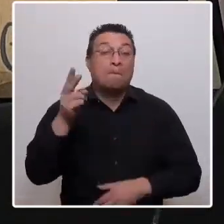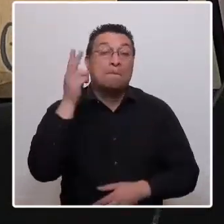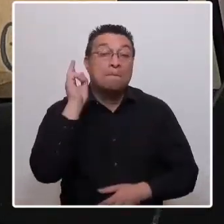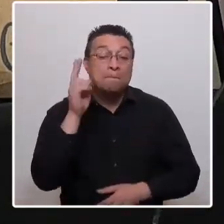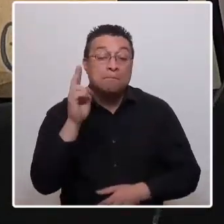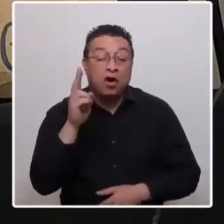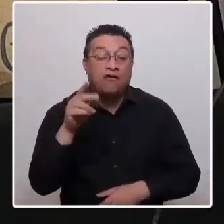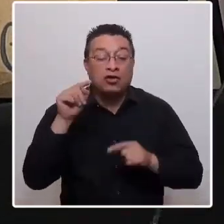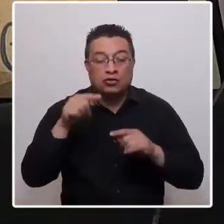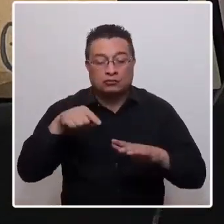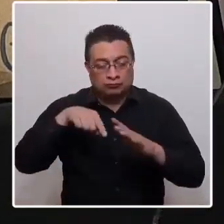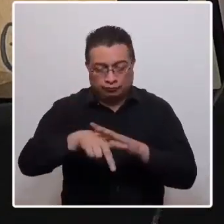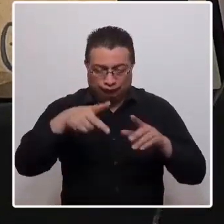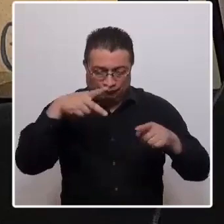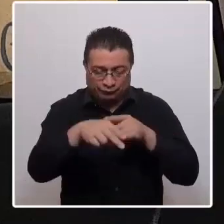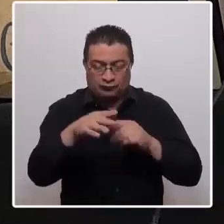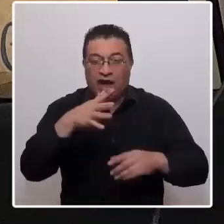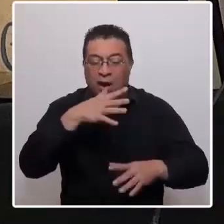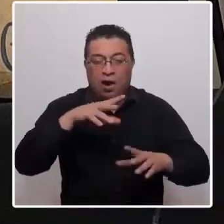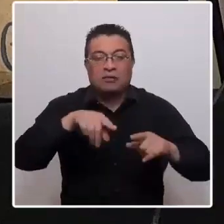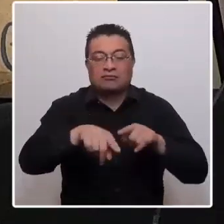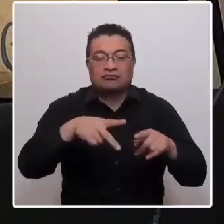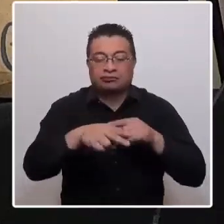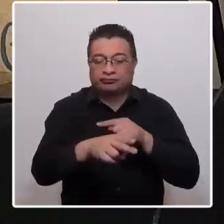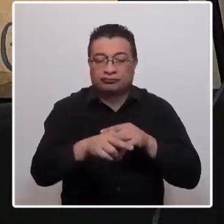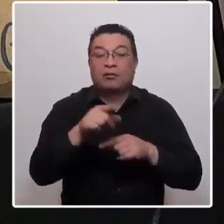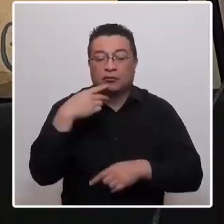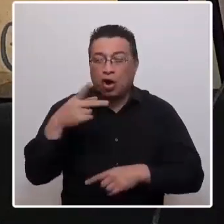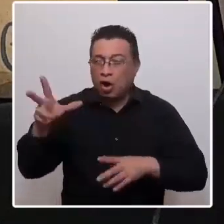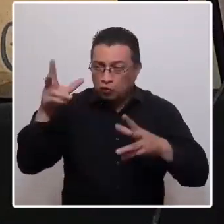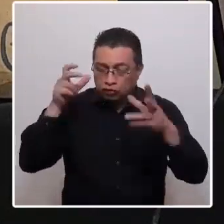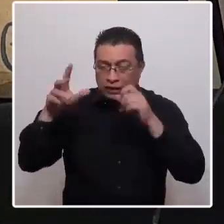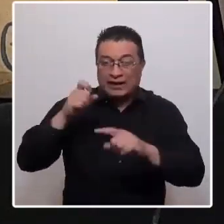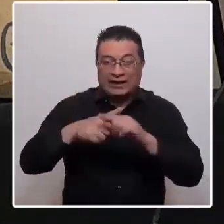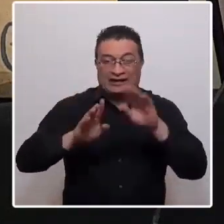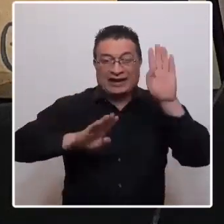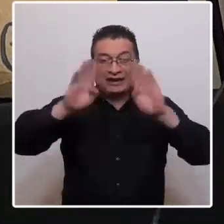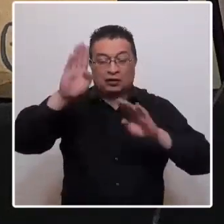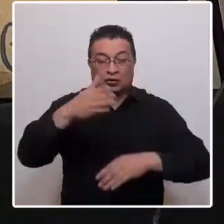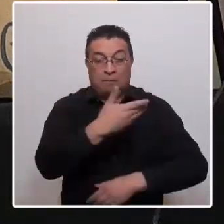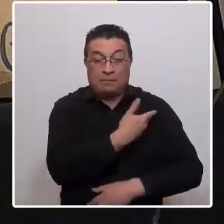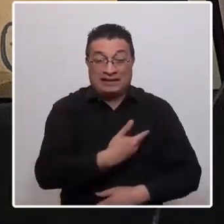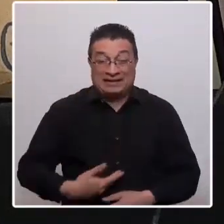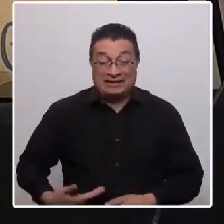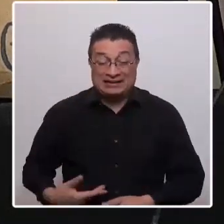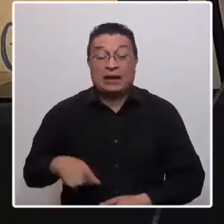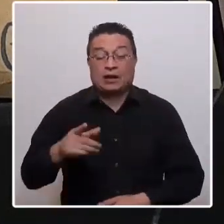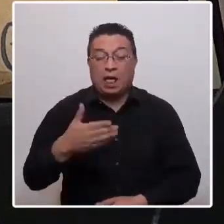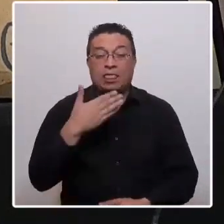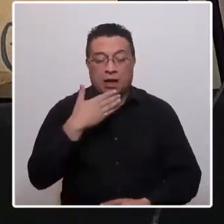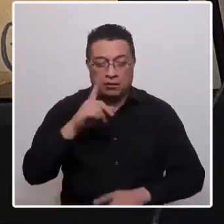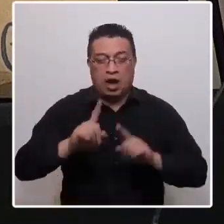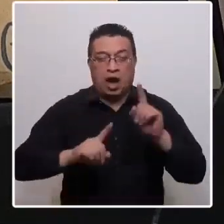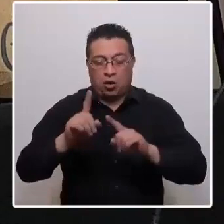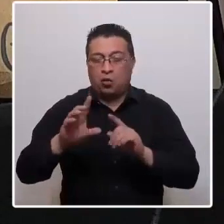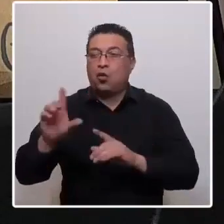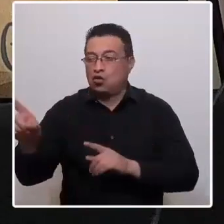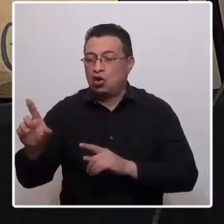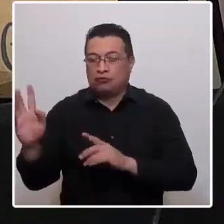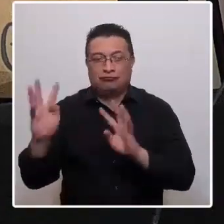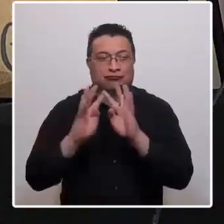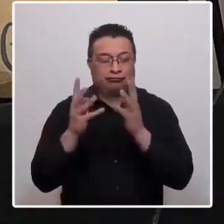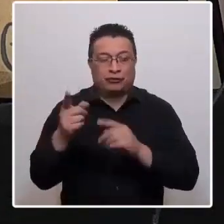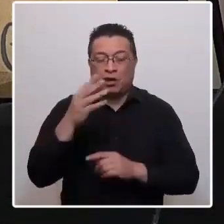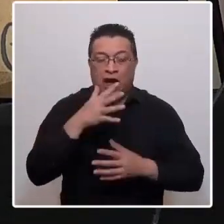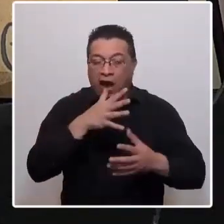alterar el ciclo del agua. He escuchado de un ex candidato presidencial, incluso de convencionales, decir que el agua no se